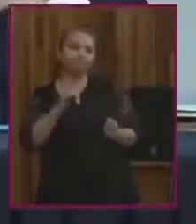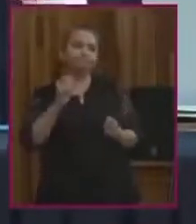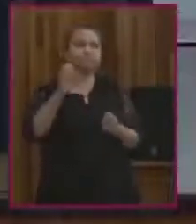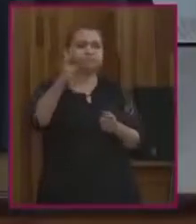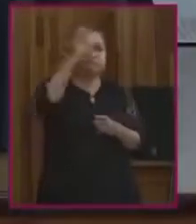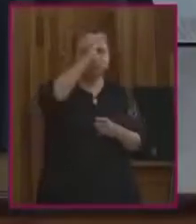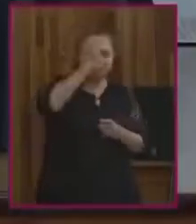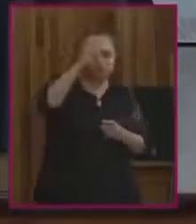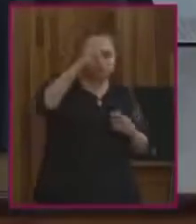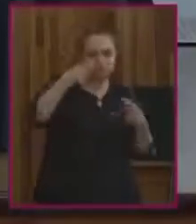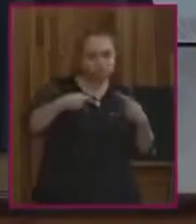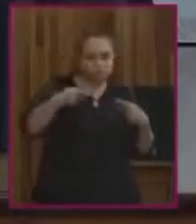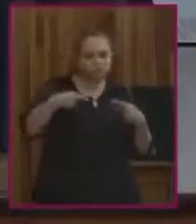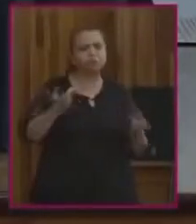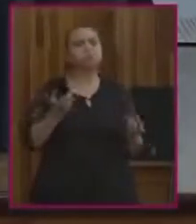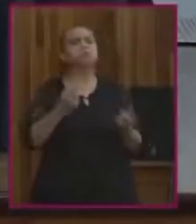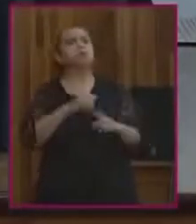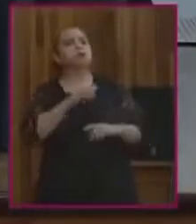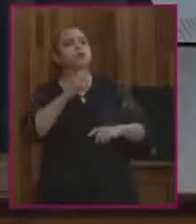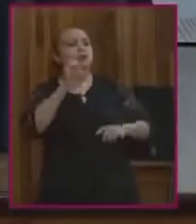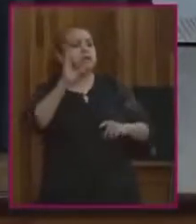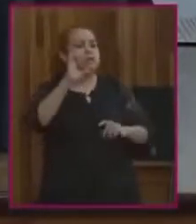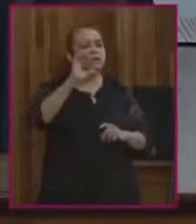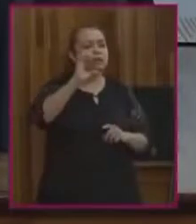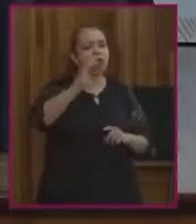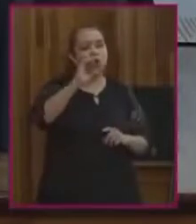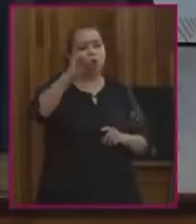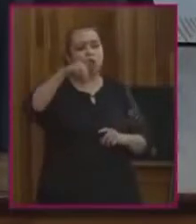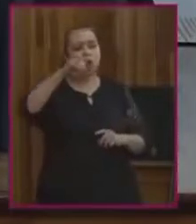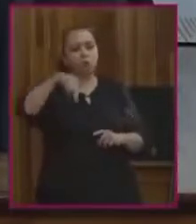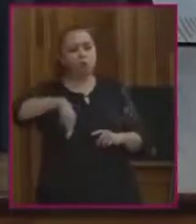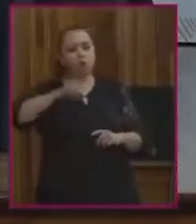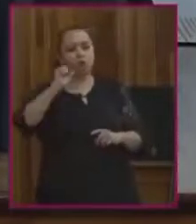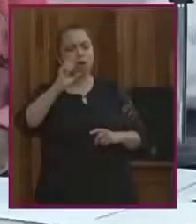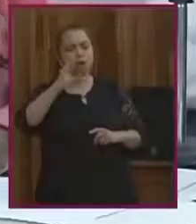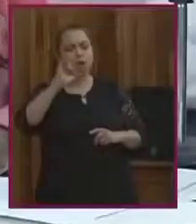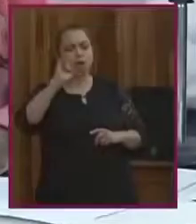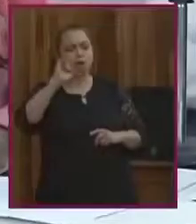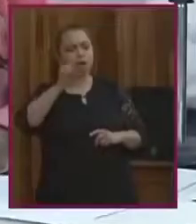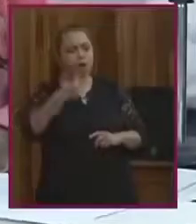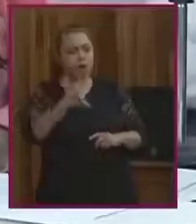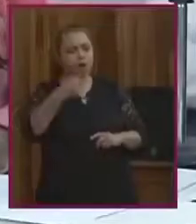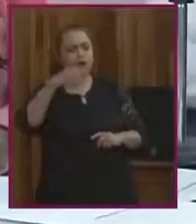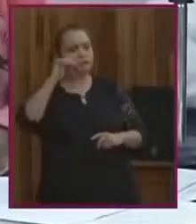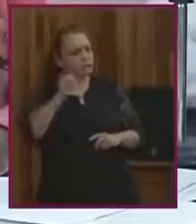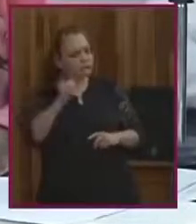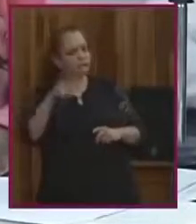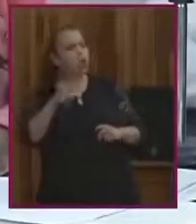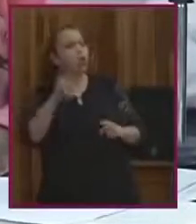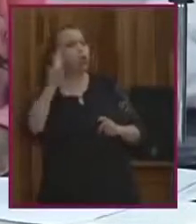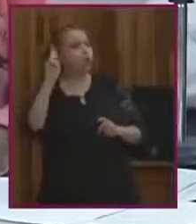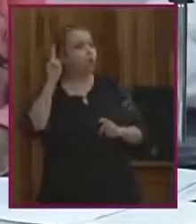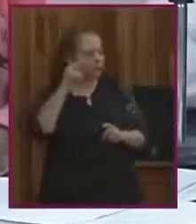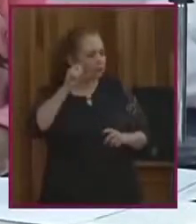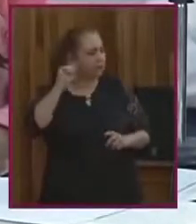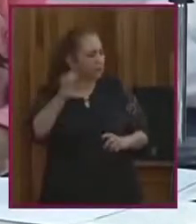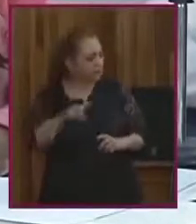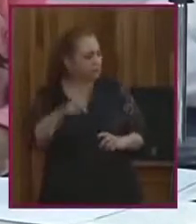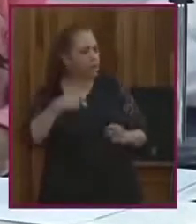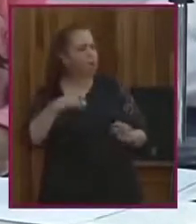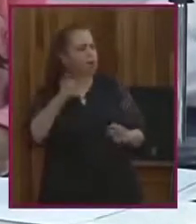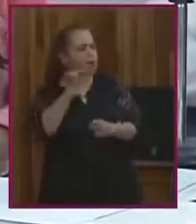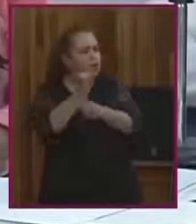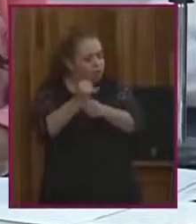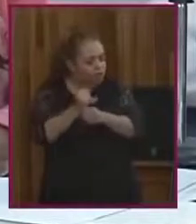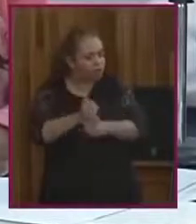científicos, Consejo Nacional de Ciencia y Tecnología, la Secretaría de Educación, las universidades, no podemos estar al margen de, y los